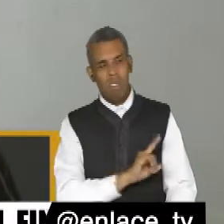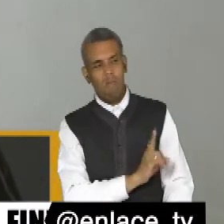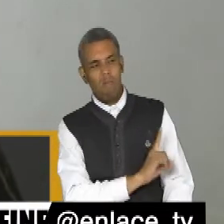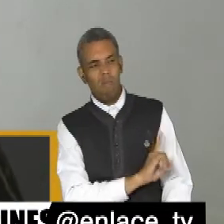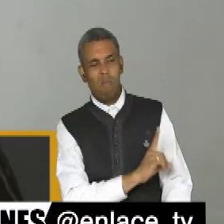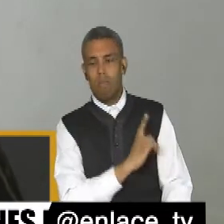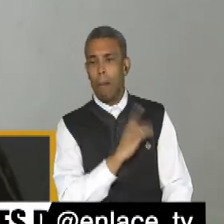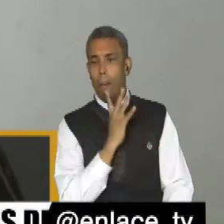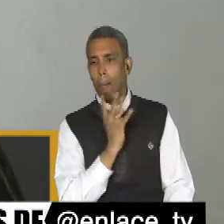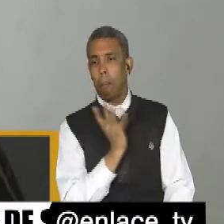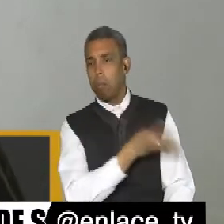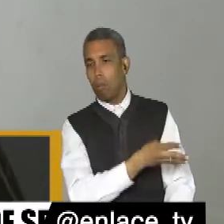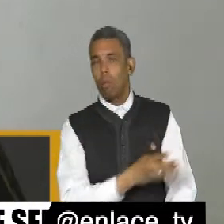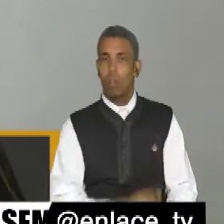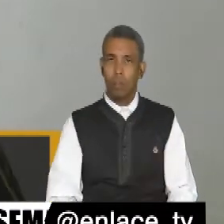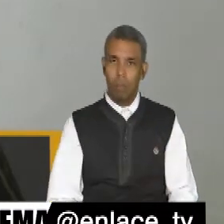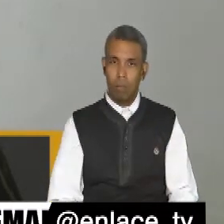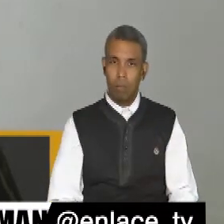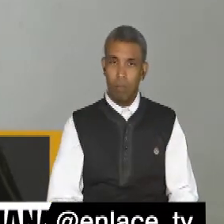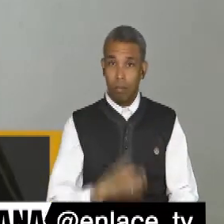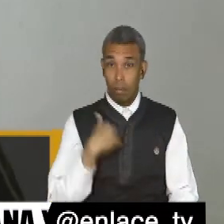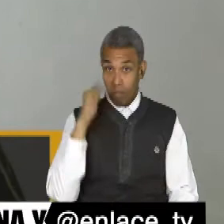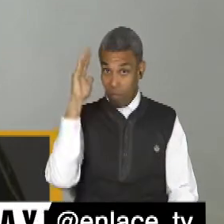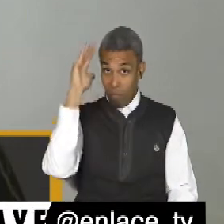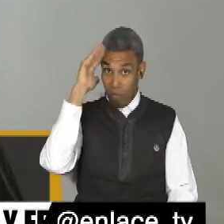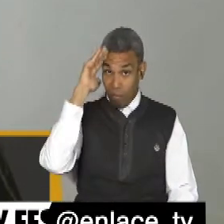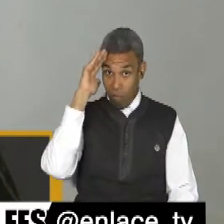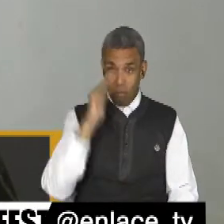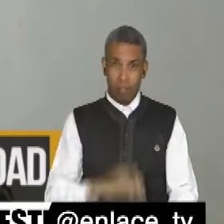manera, la patrulla de vigilancia